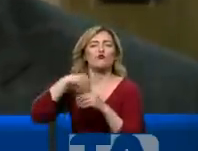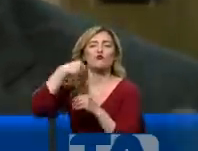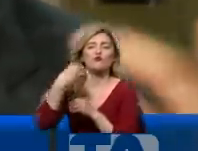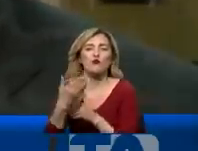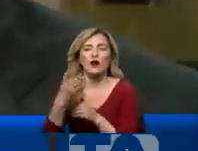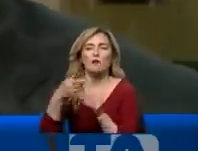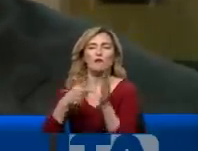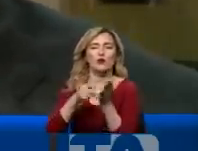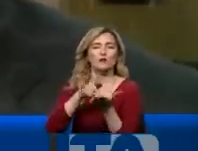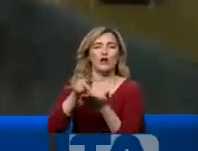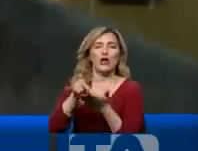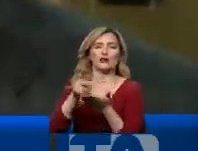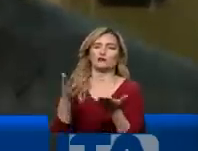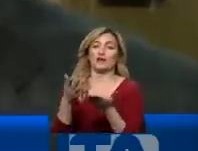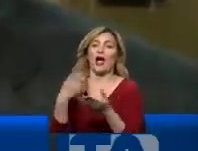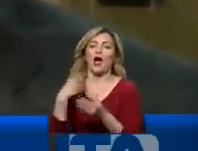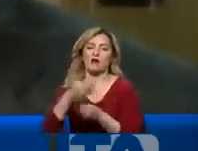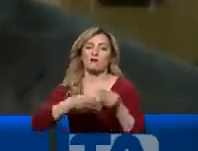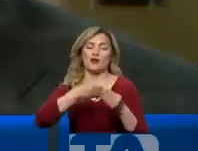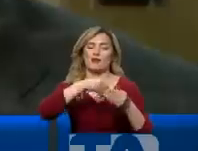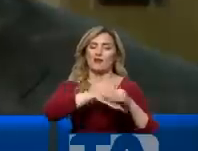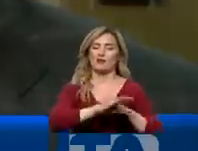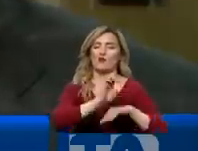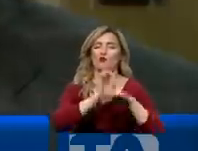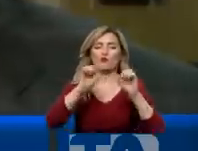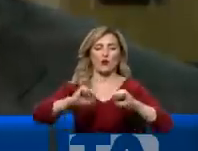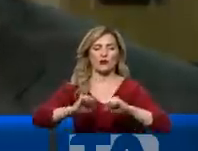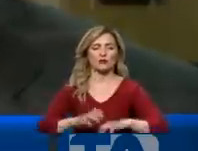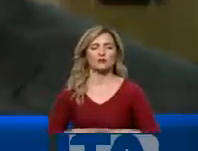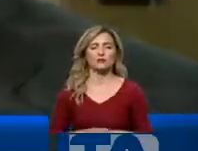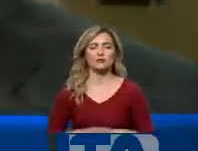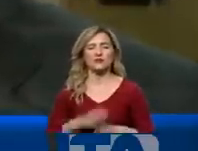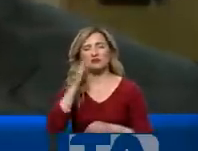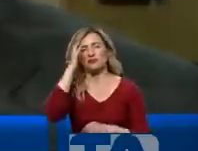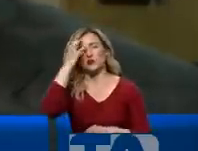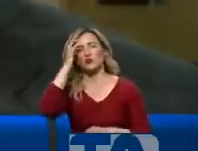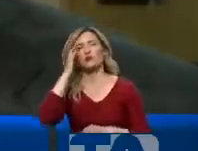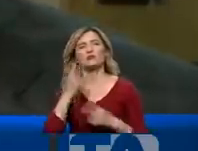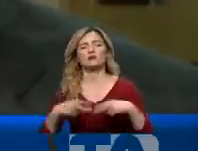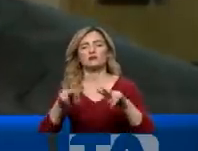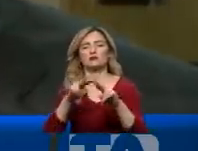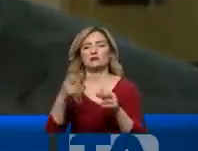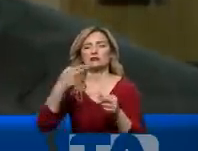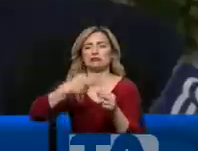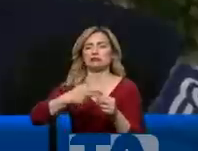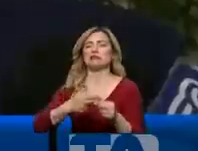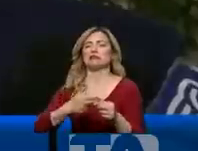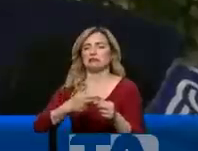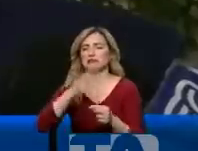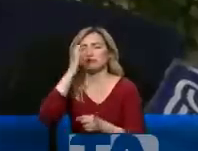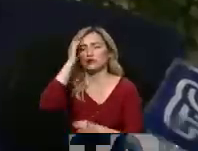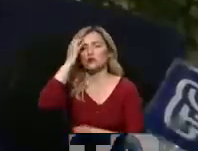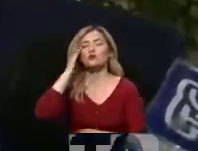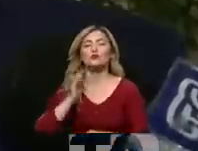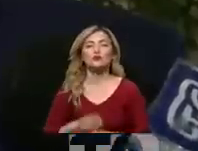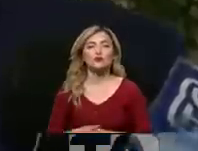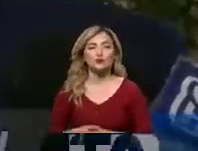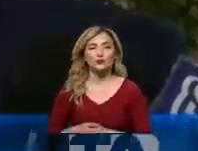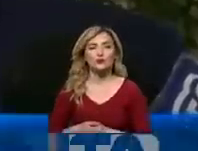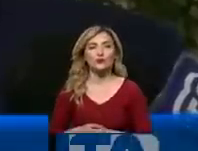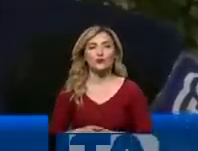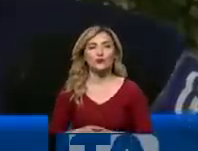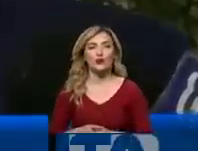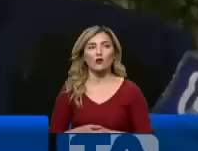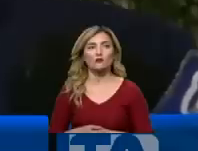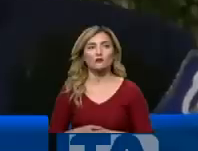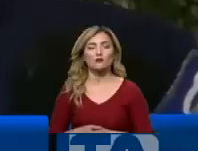más bien ingresen divisas al país. Lo que sí, y lo digo con toda claridad, preocupa el incremento del precio de los combustibles. Yo hago un llamado a entender de